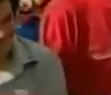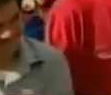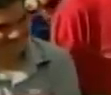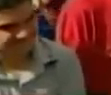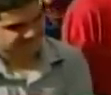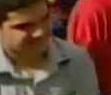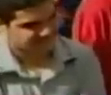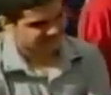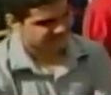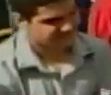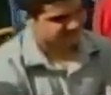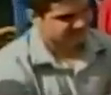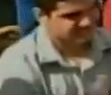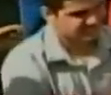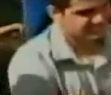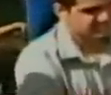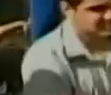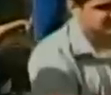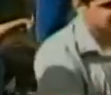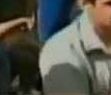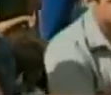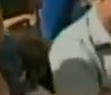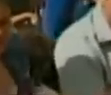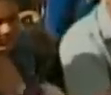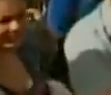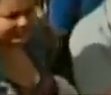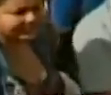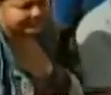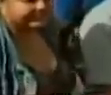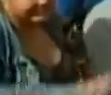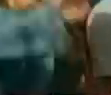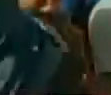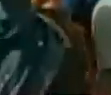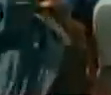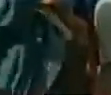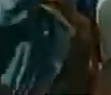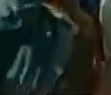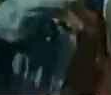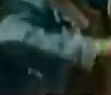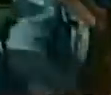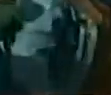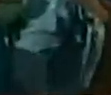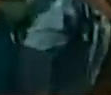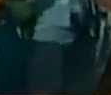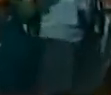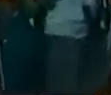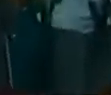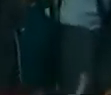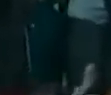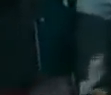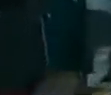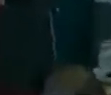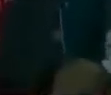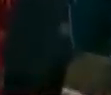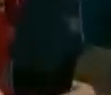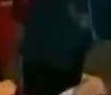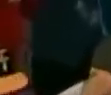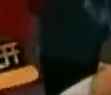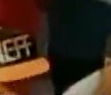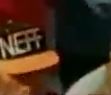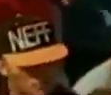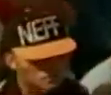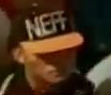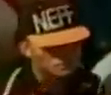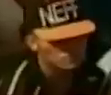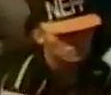Porque es gente que escupe para arriba, creyendo que va a escupir al cielo. Y si se queda parado mucho tiempo, la saliva